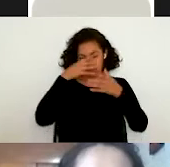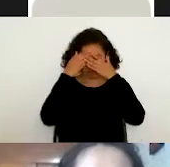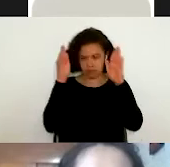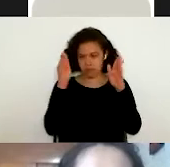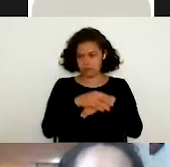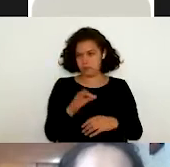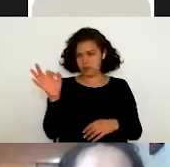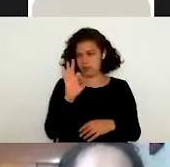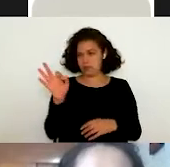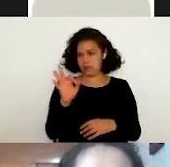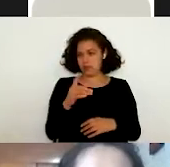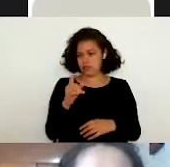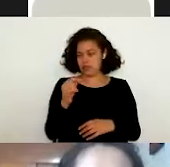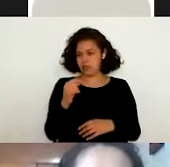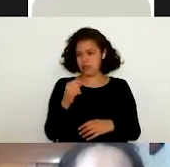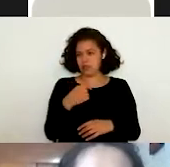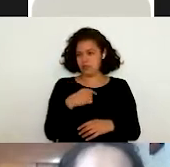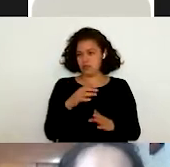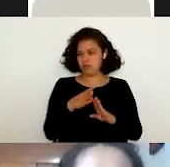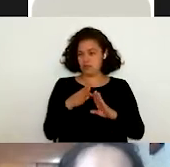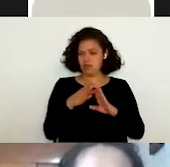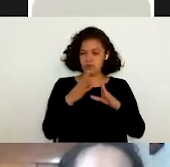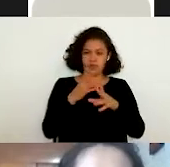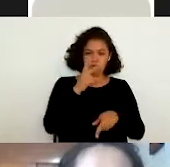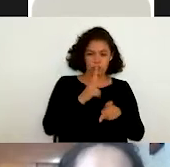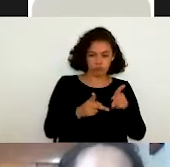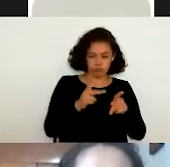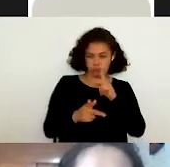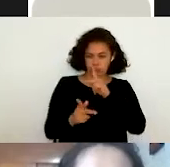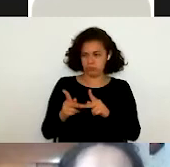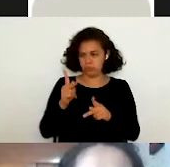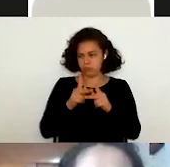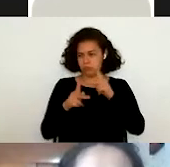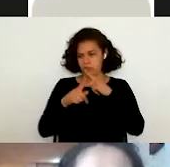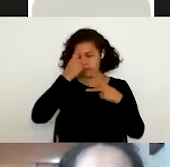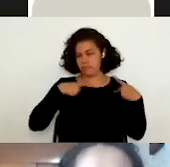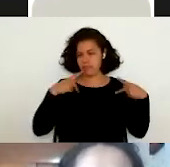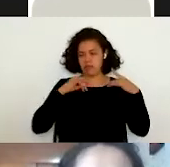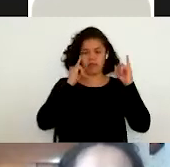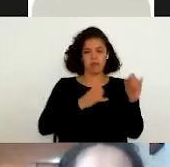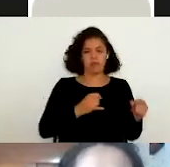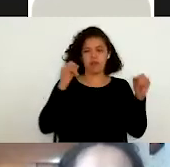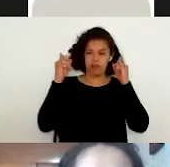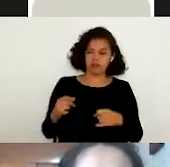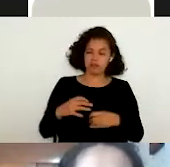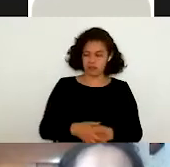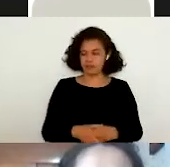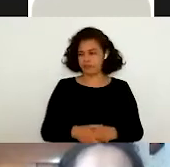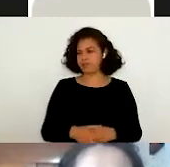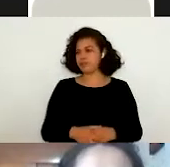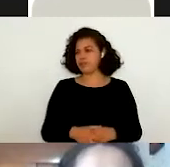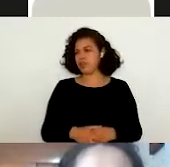una intervención con personas individual, ¿no? En casos, entonces también tal